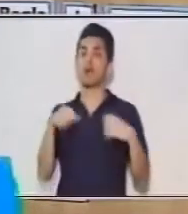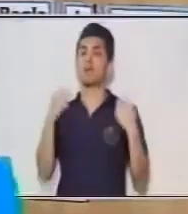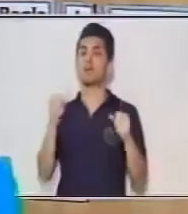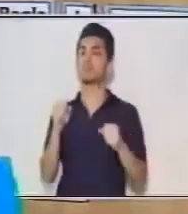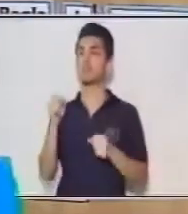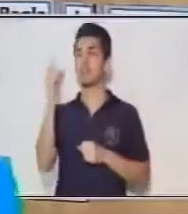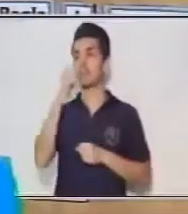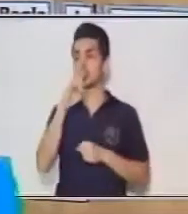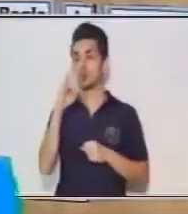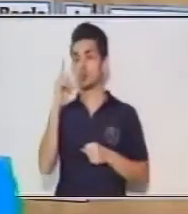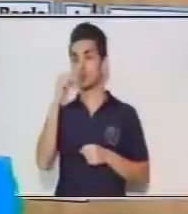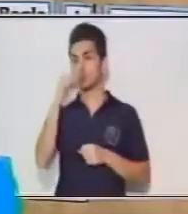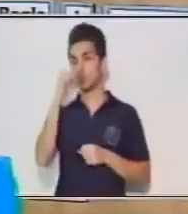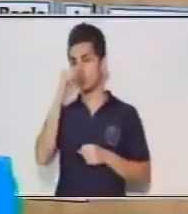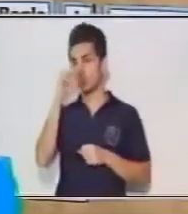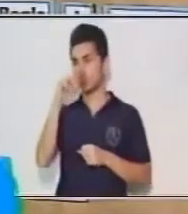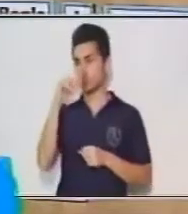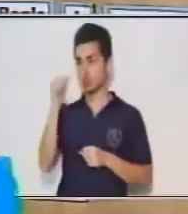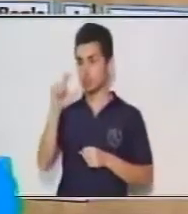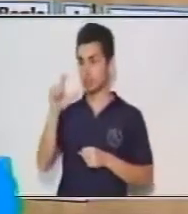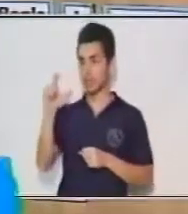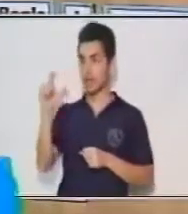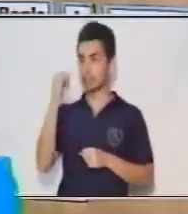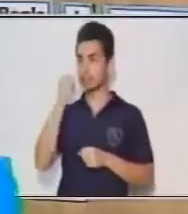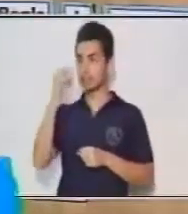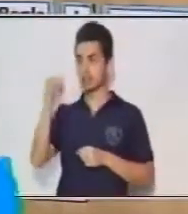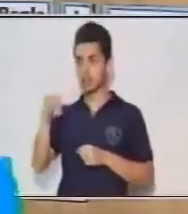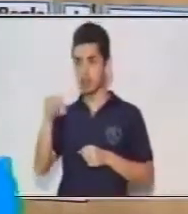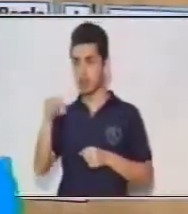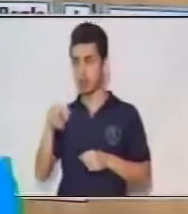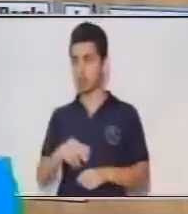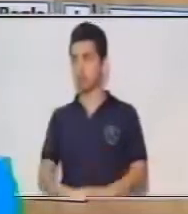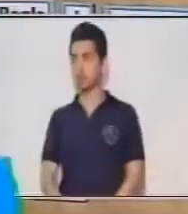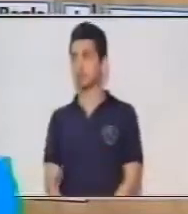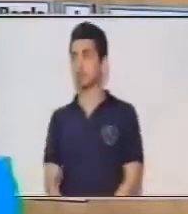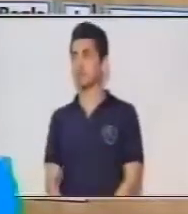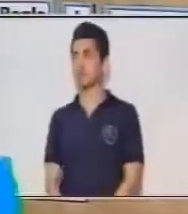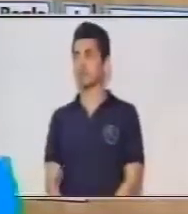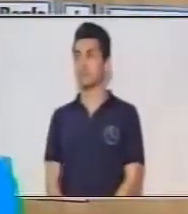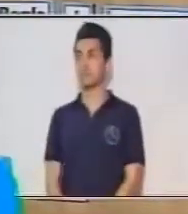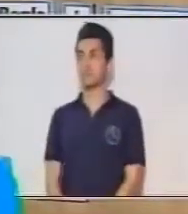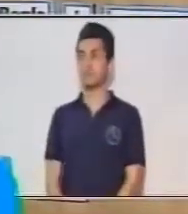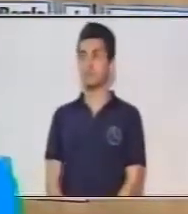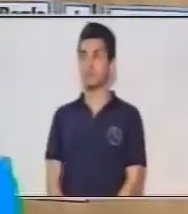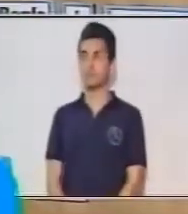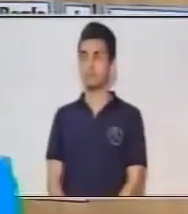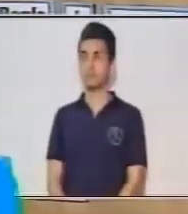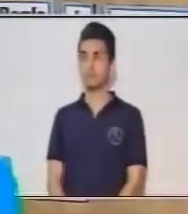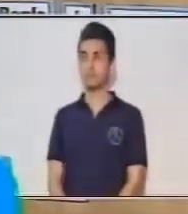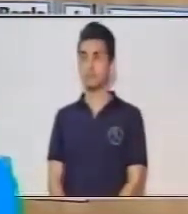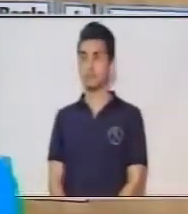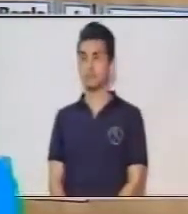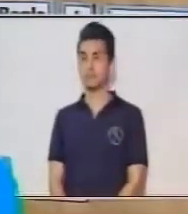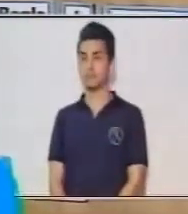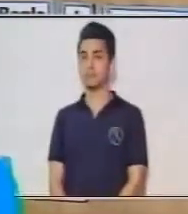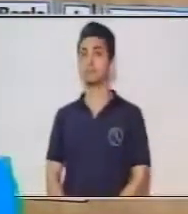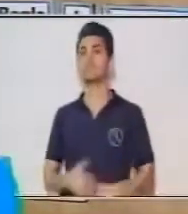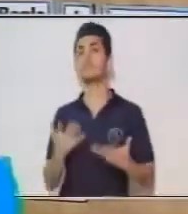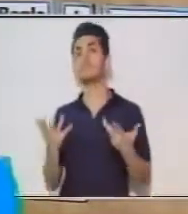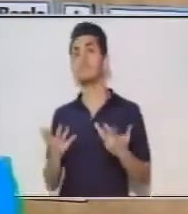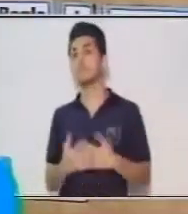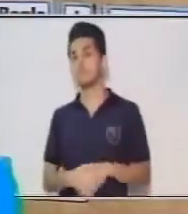¿cuál? Muy bien, vamos a aplicar la regla de la sustracción, donde